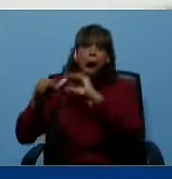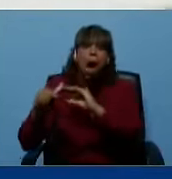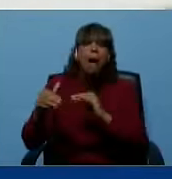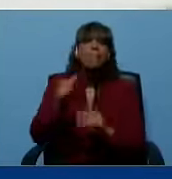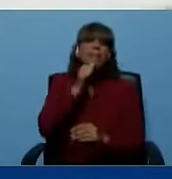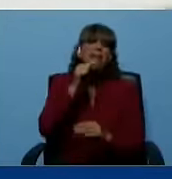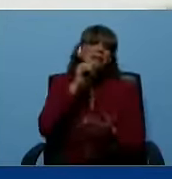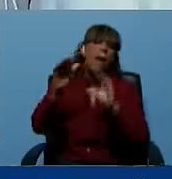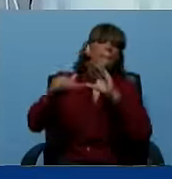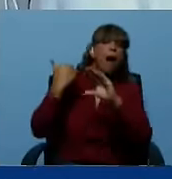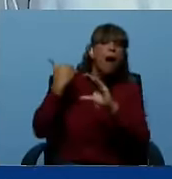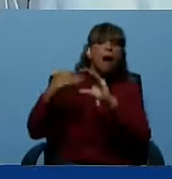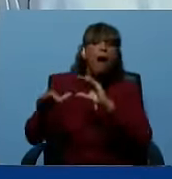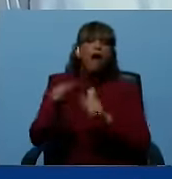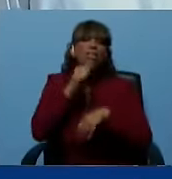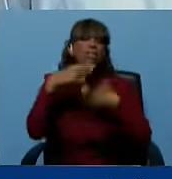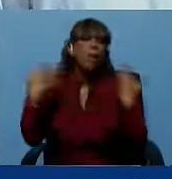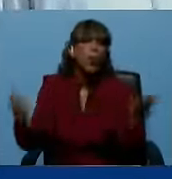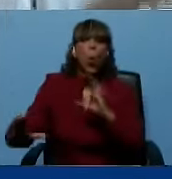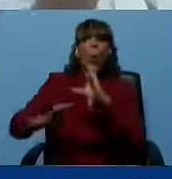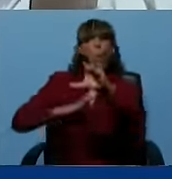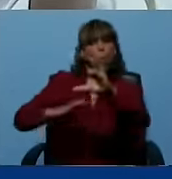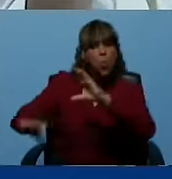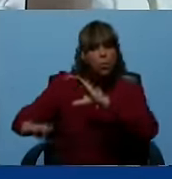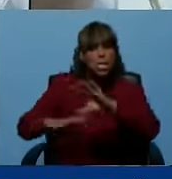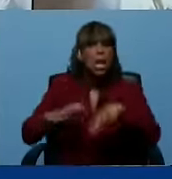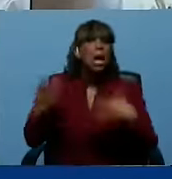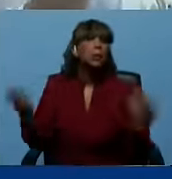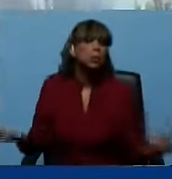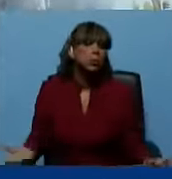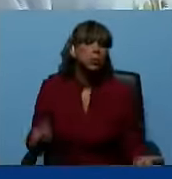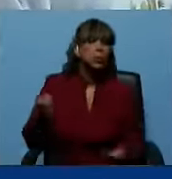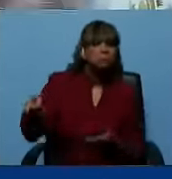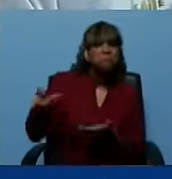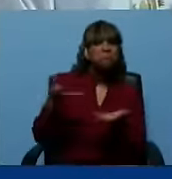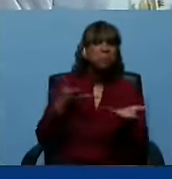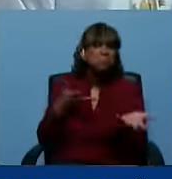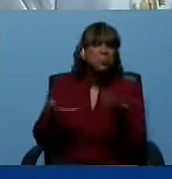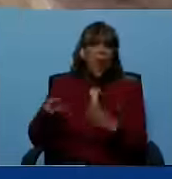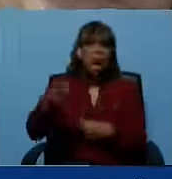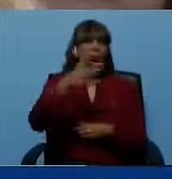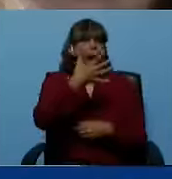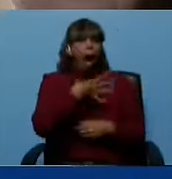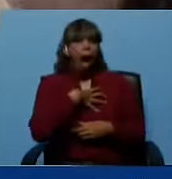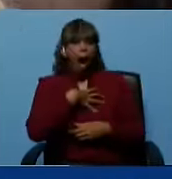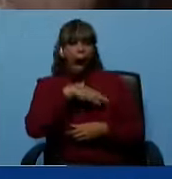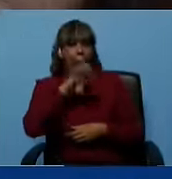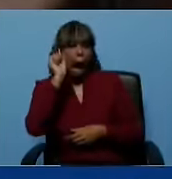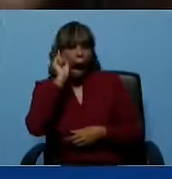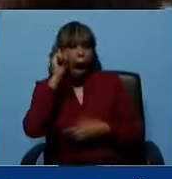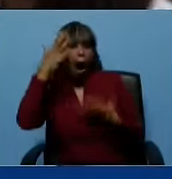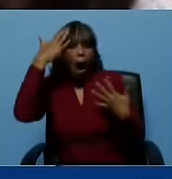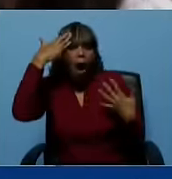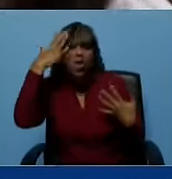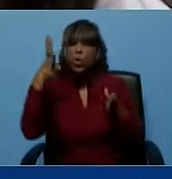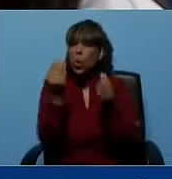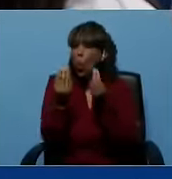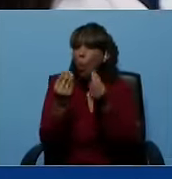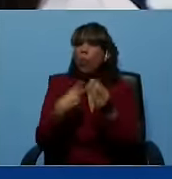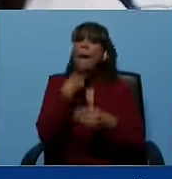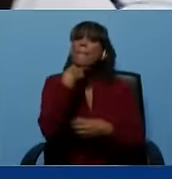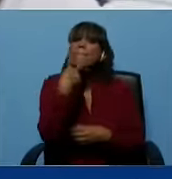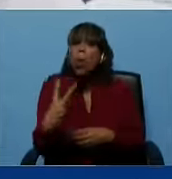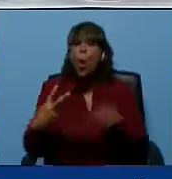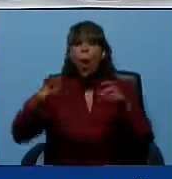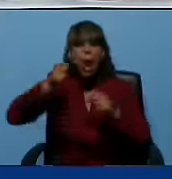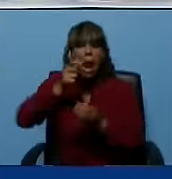¿Qué no le manda? ¿Aquello de acá? ¿Aquello de allá? todos los mensajes de voz que